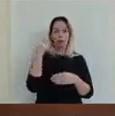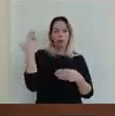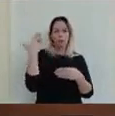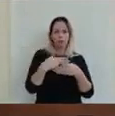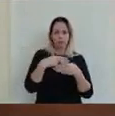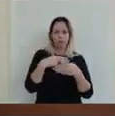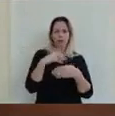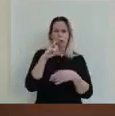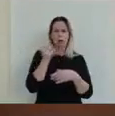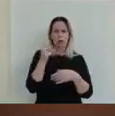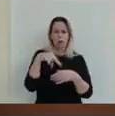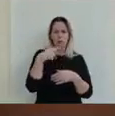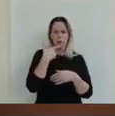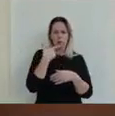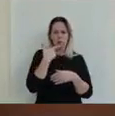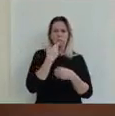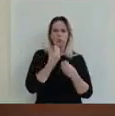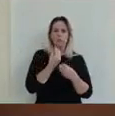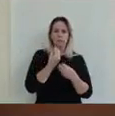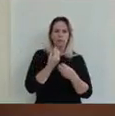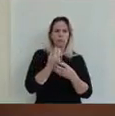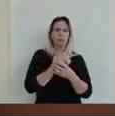en los centros de salud.